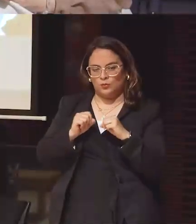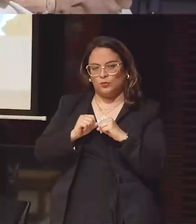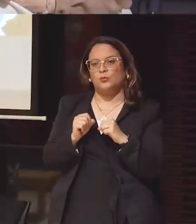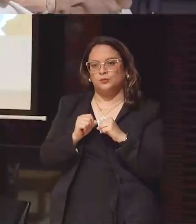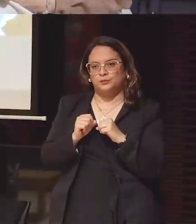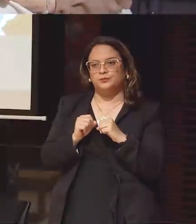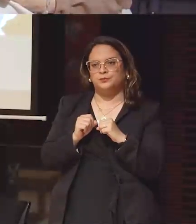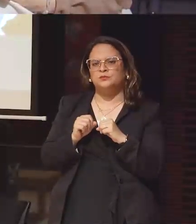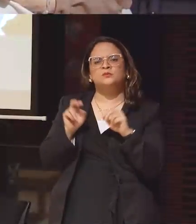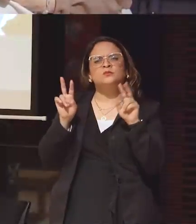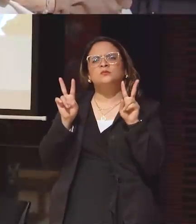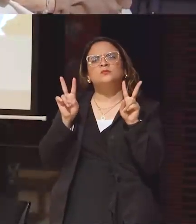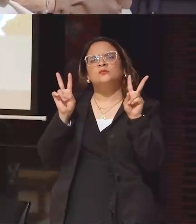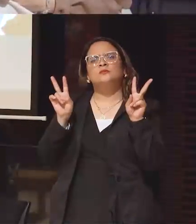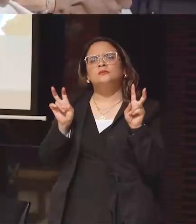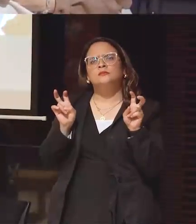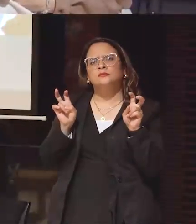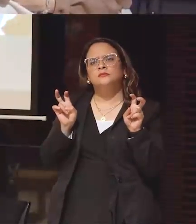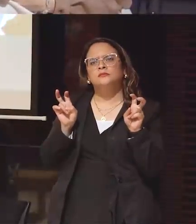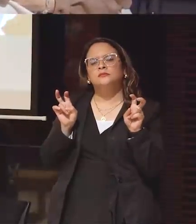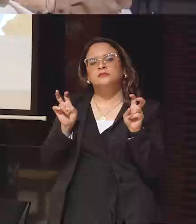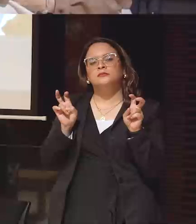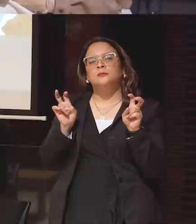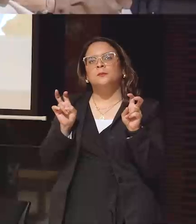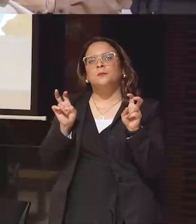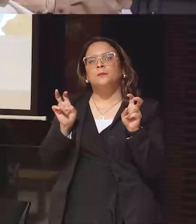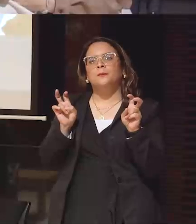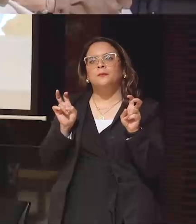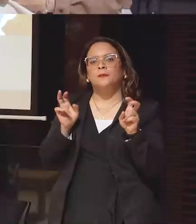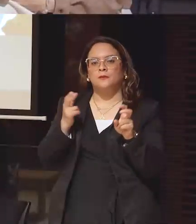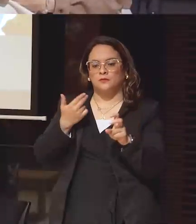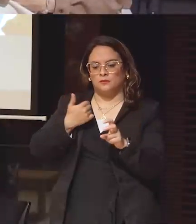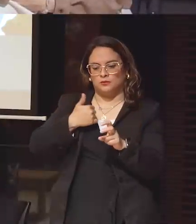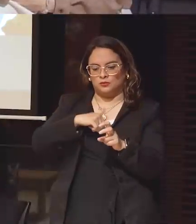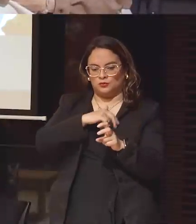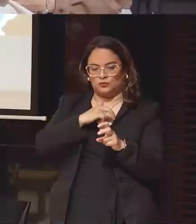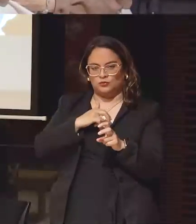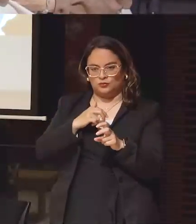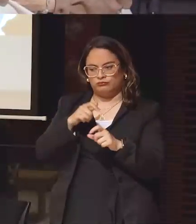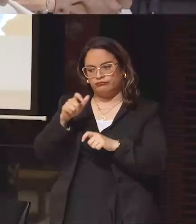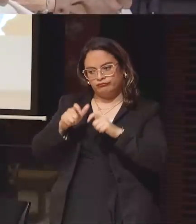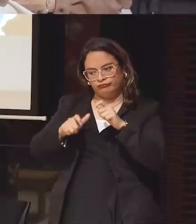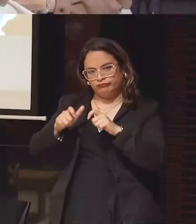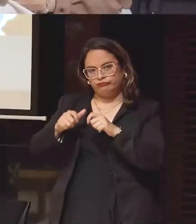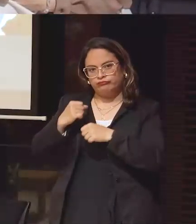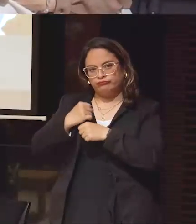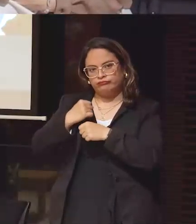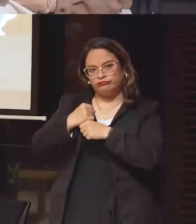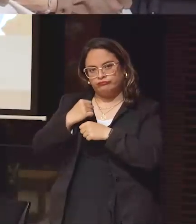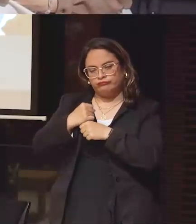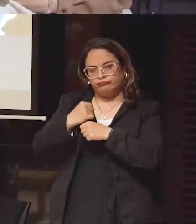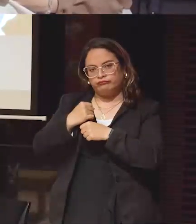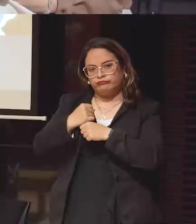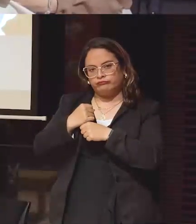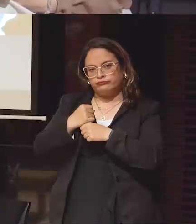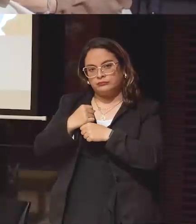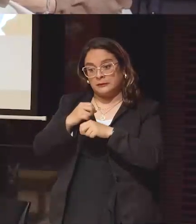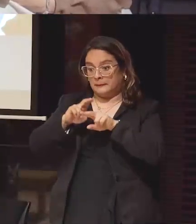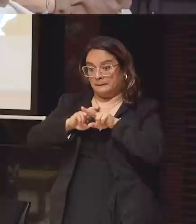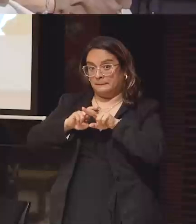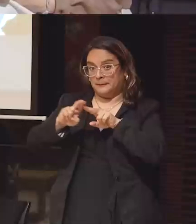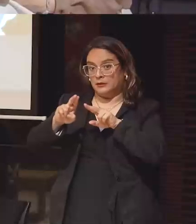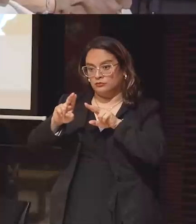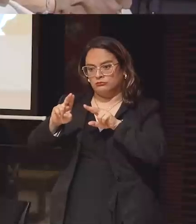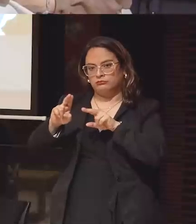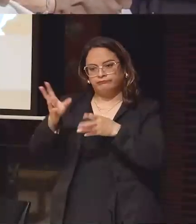con respecto a cómo nos hemos posicionado, entendido que el metro va a ser un agente